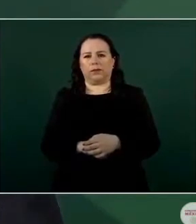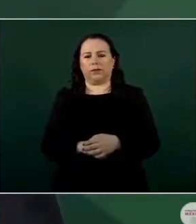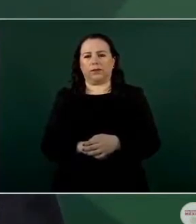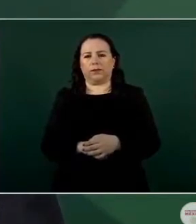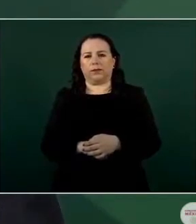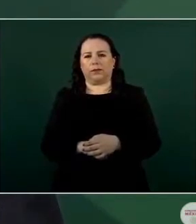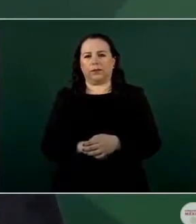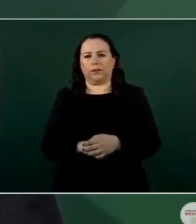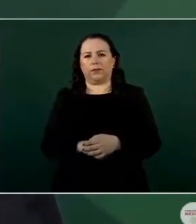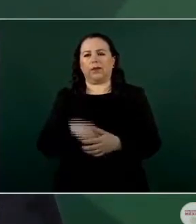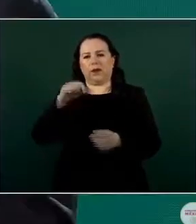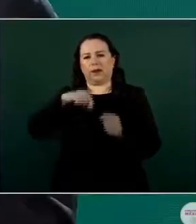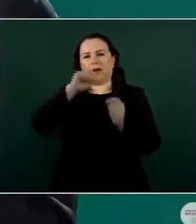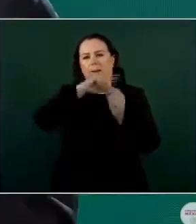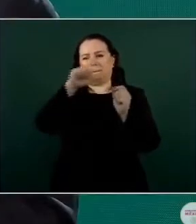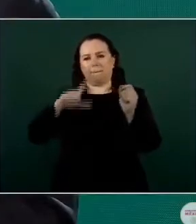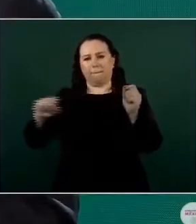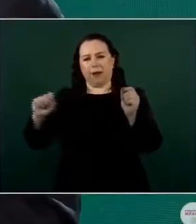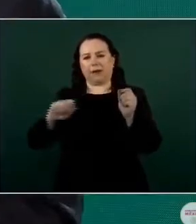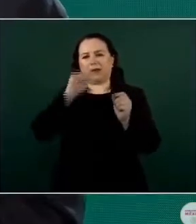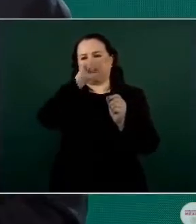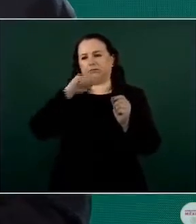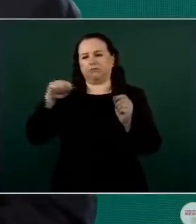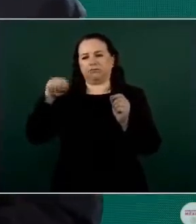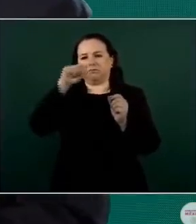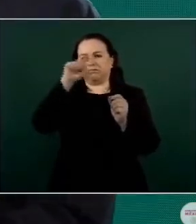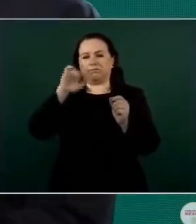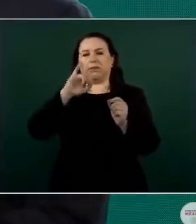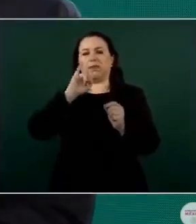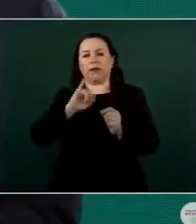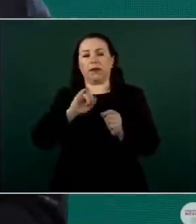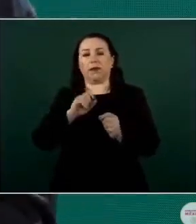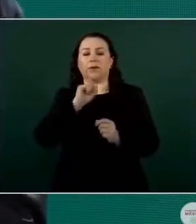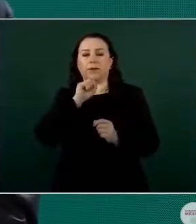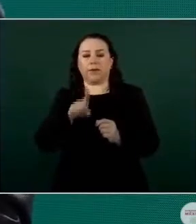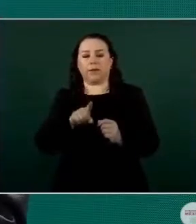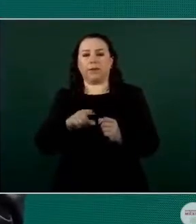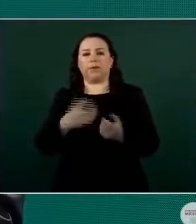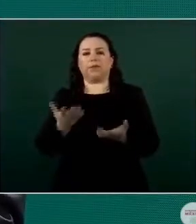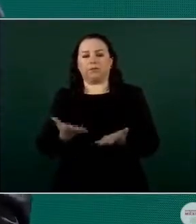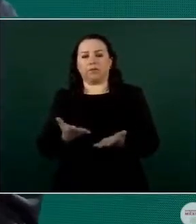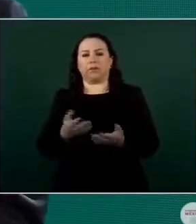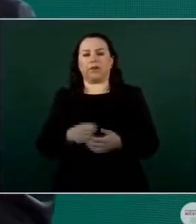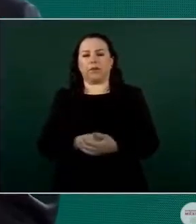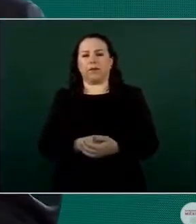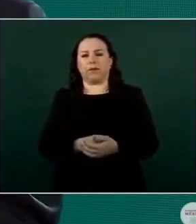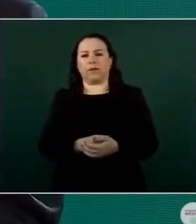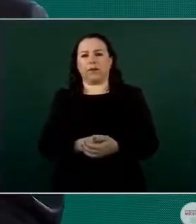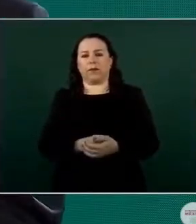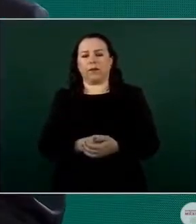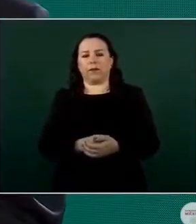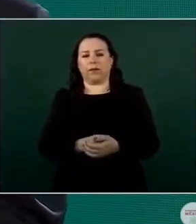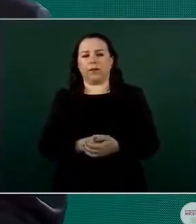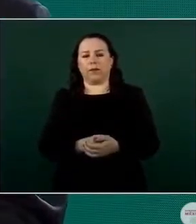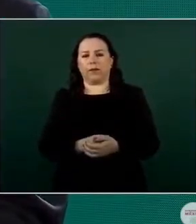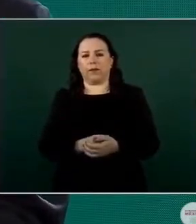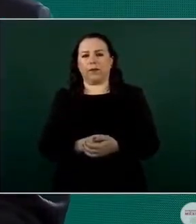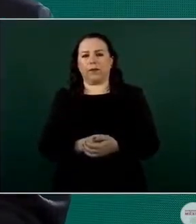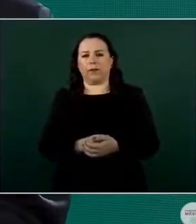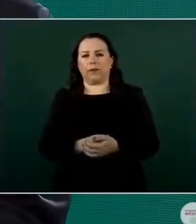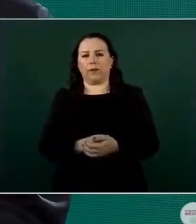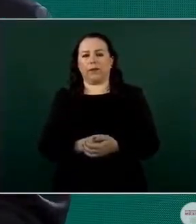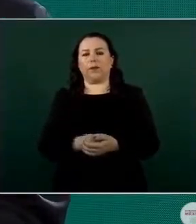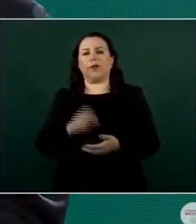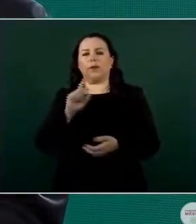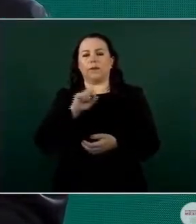aplicando en el país y en especial porque a ella correspondió la tarea de